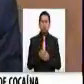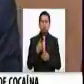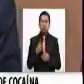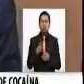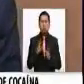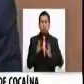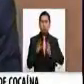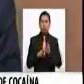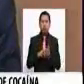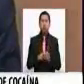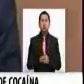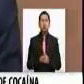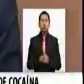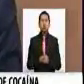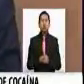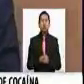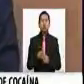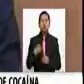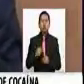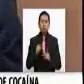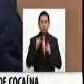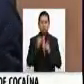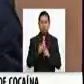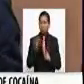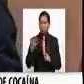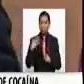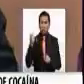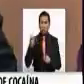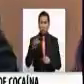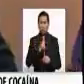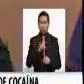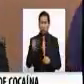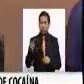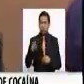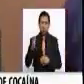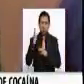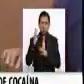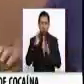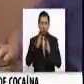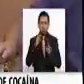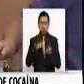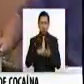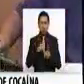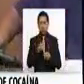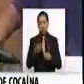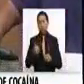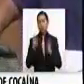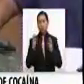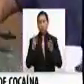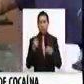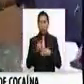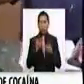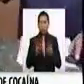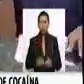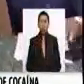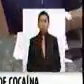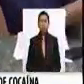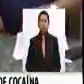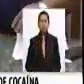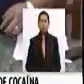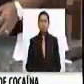podemos dar la palabra al libanés para que responda esta pregunta y algunos 8 elementos técnicos